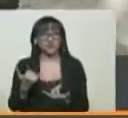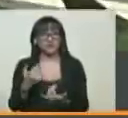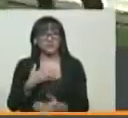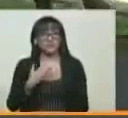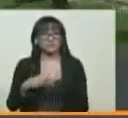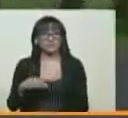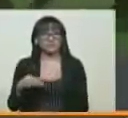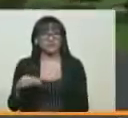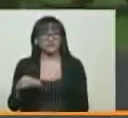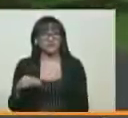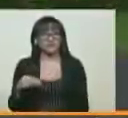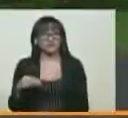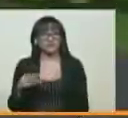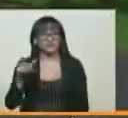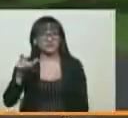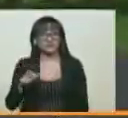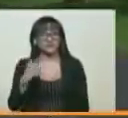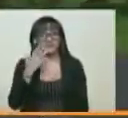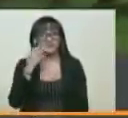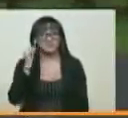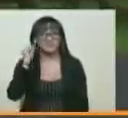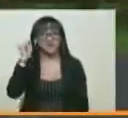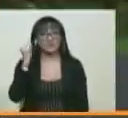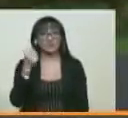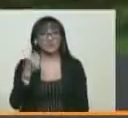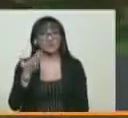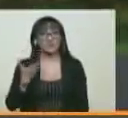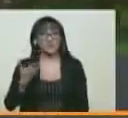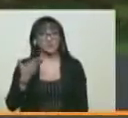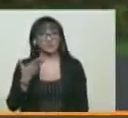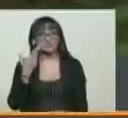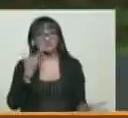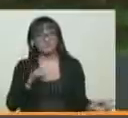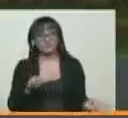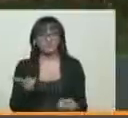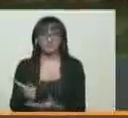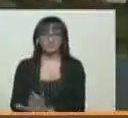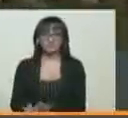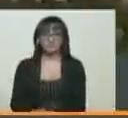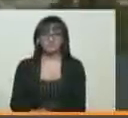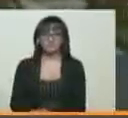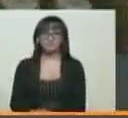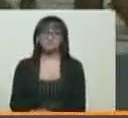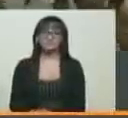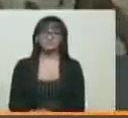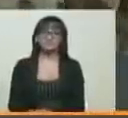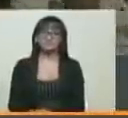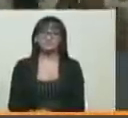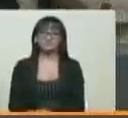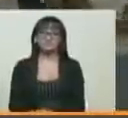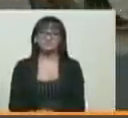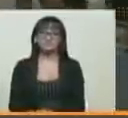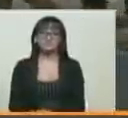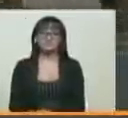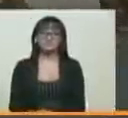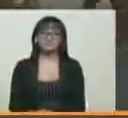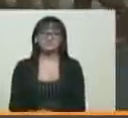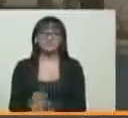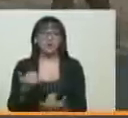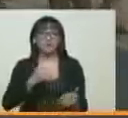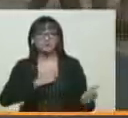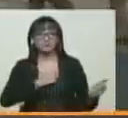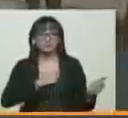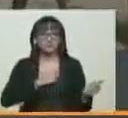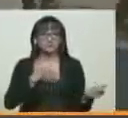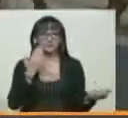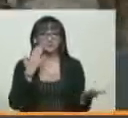ellos consideran al candidato presidente Nicolás Maduro. En este momento los vemos realizar su danza,